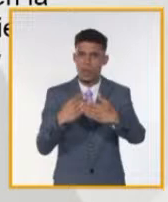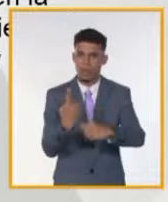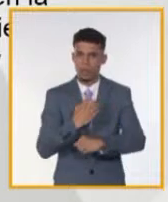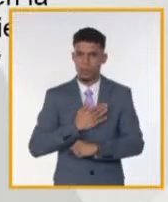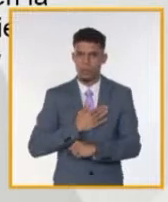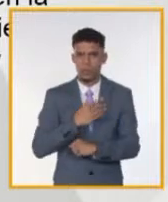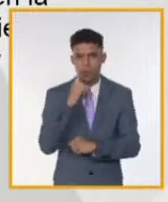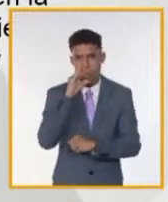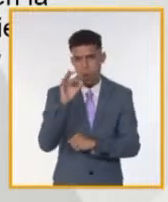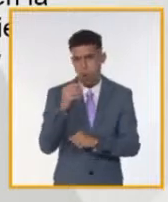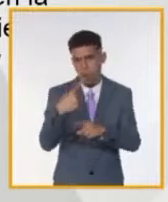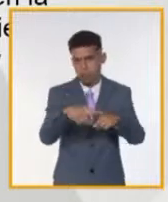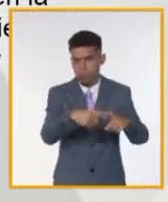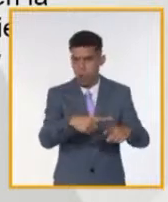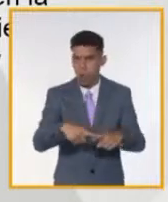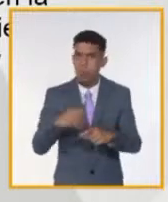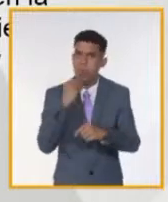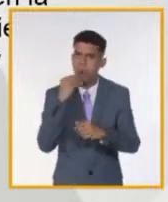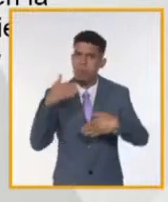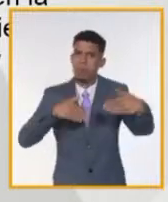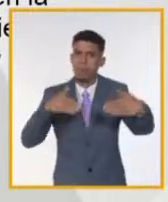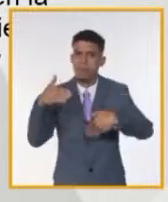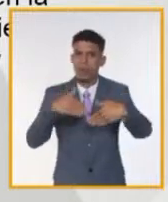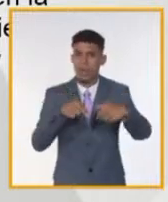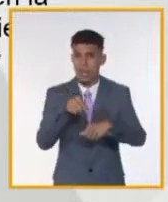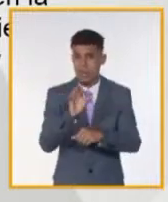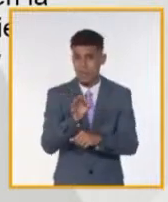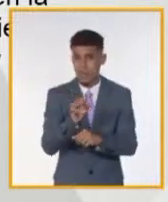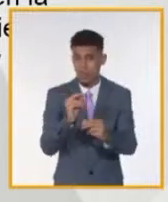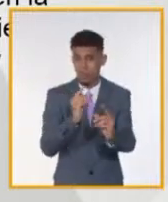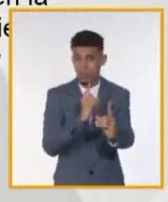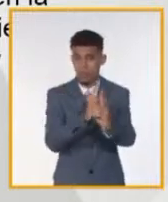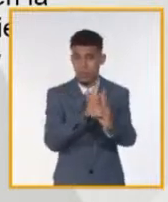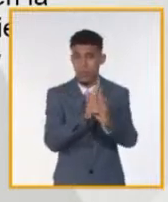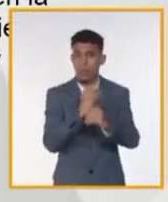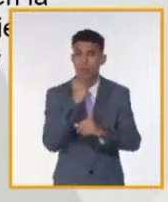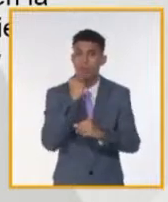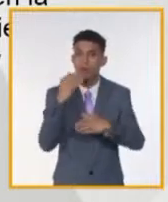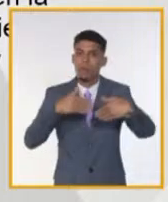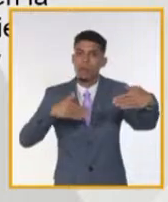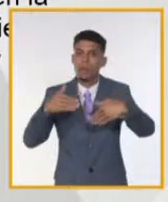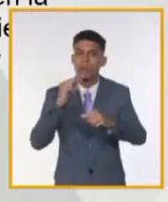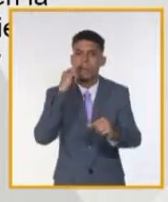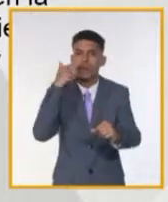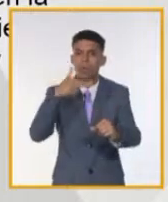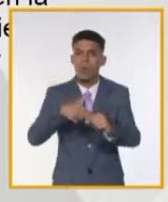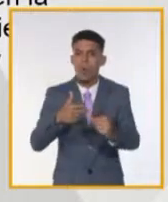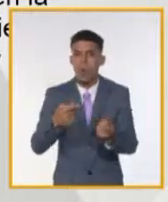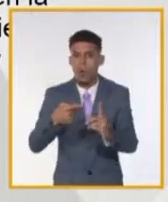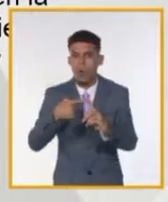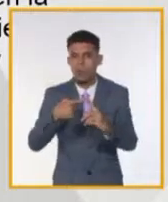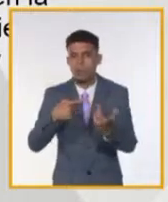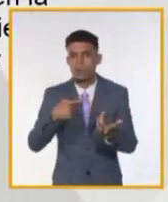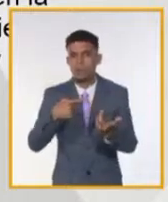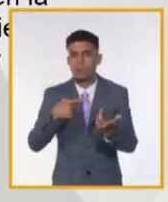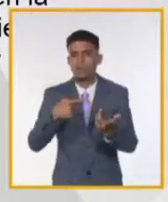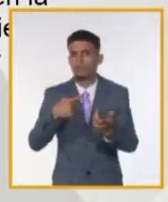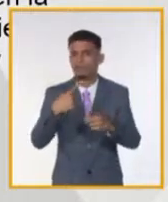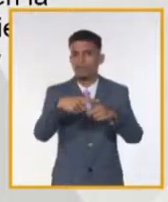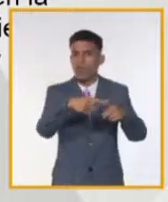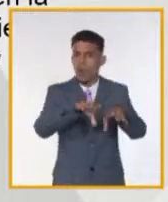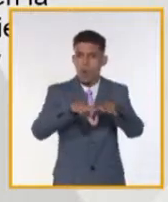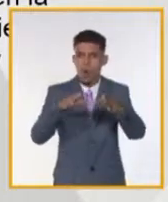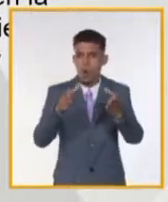del sector que pueden participar, porque aquí puede participar desde el petróleo, o sea, todas las formas de